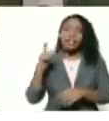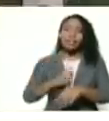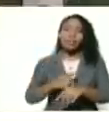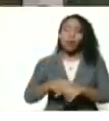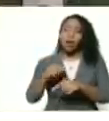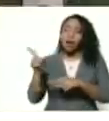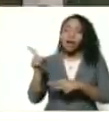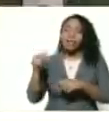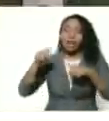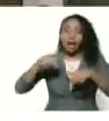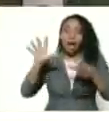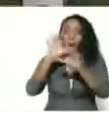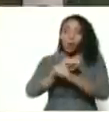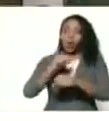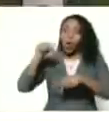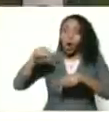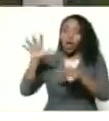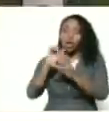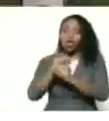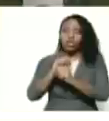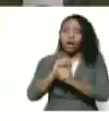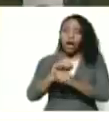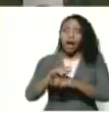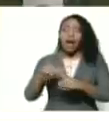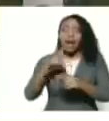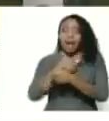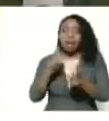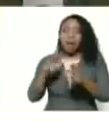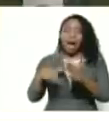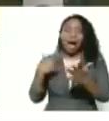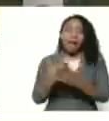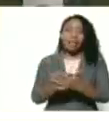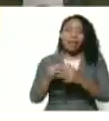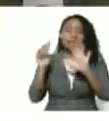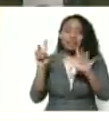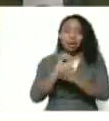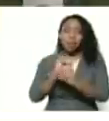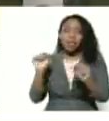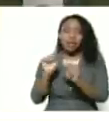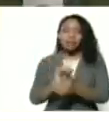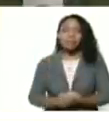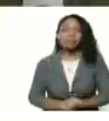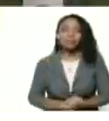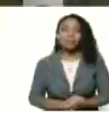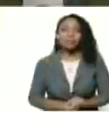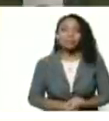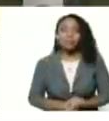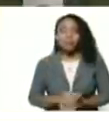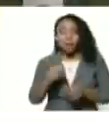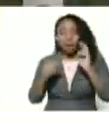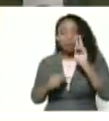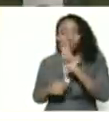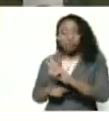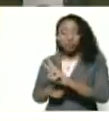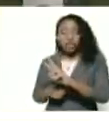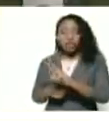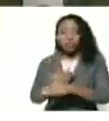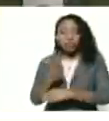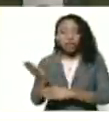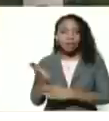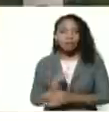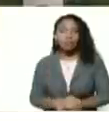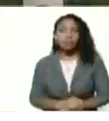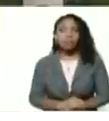noche. Gracias, presidente. Hasta mañana a las 7 de la mañana. Ahora, fíjense ustedes, vamos a ver bien